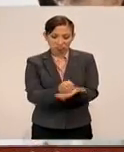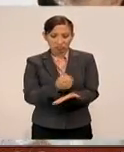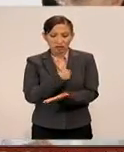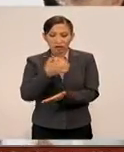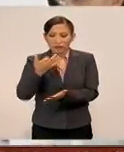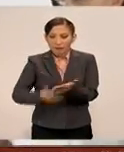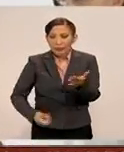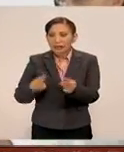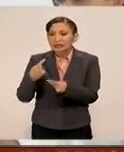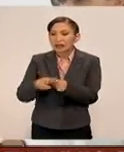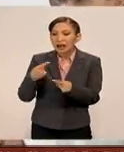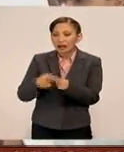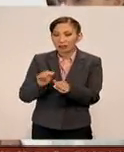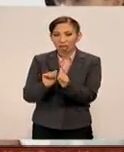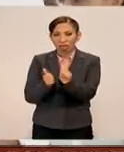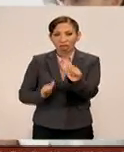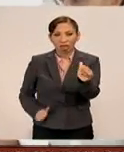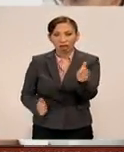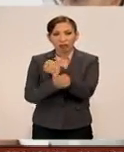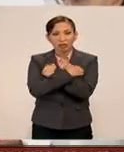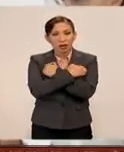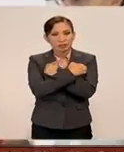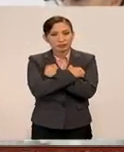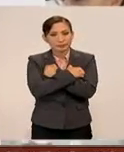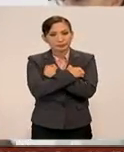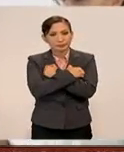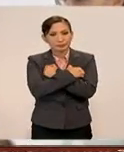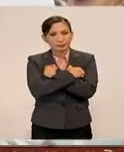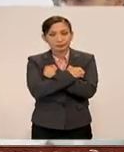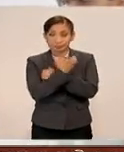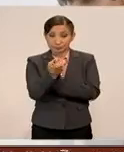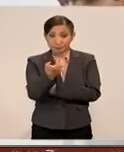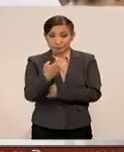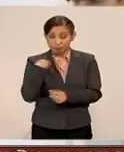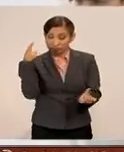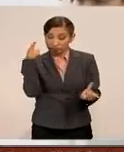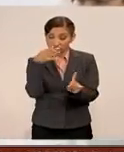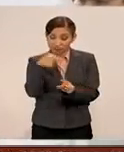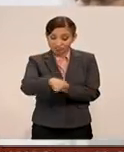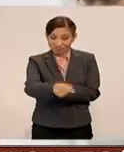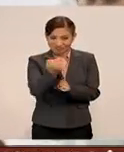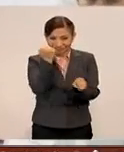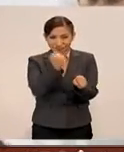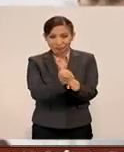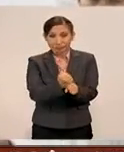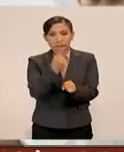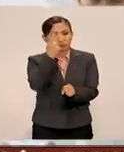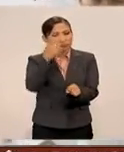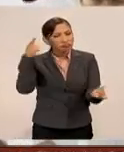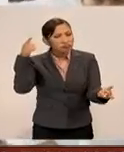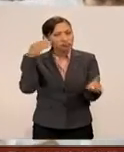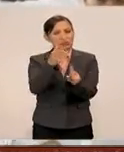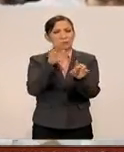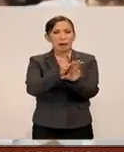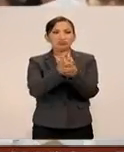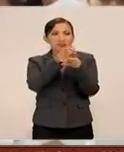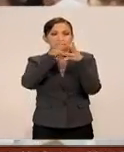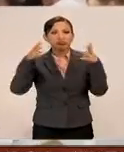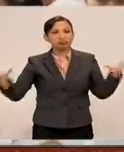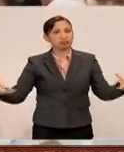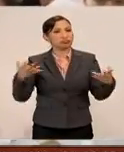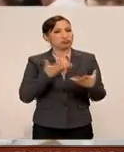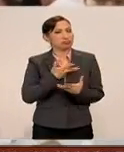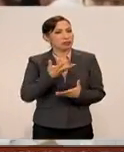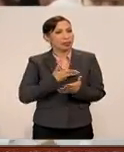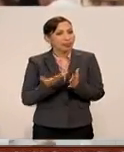deuda con quienes tienen un rezago educativo. Y por eso la meta de este año, una de las metas más ambiciosas que se ha